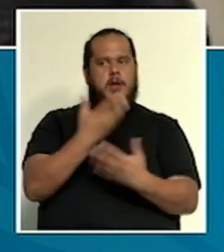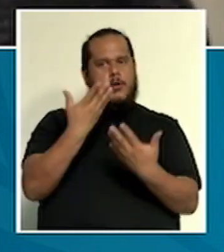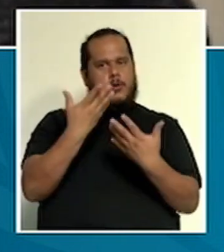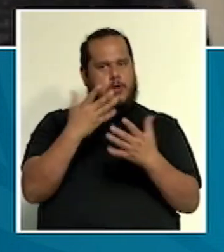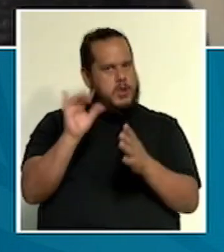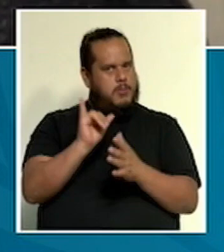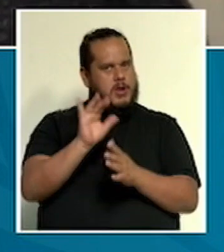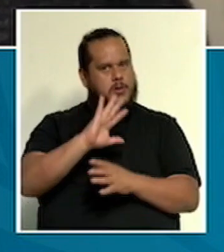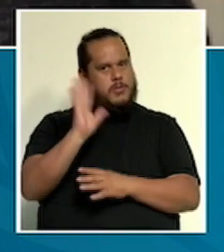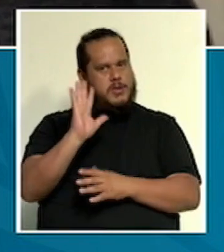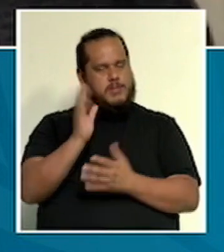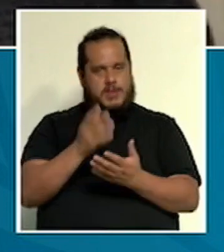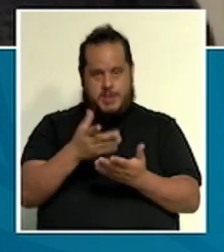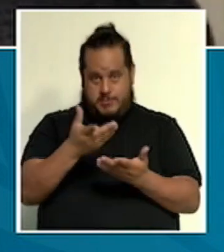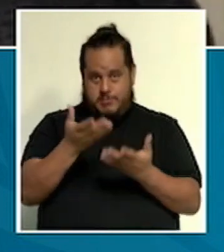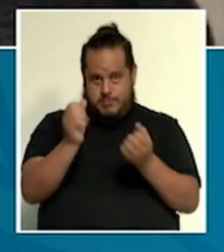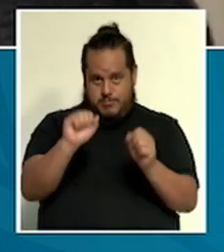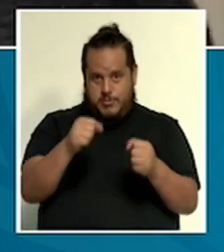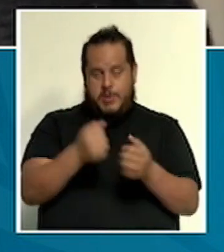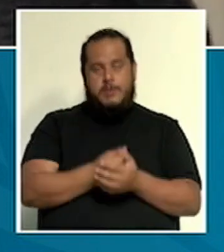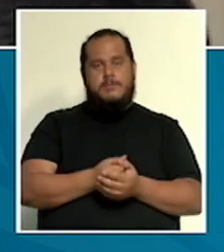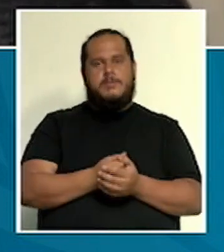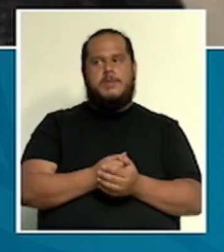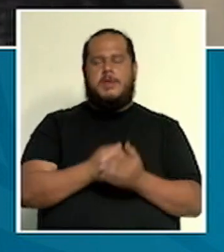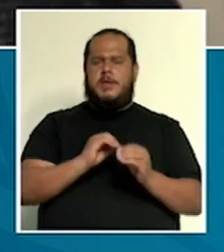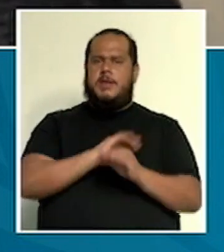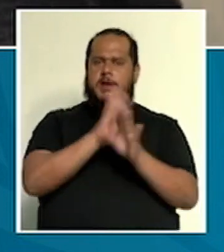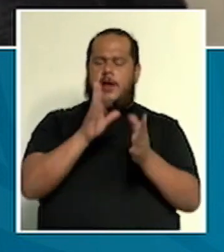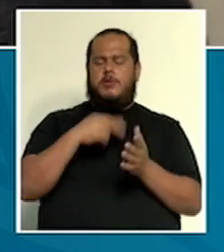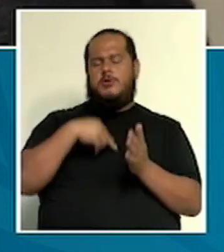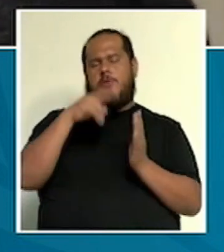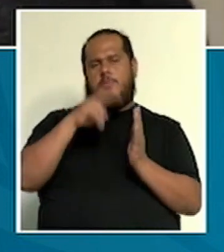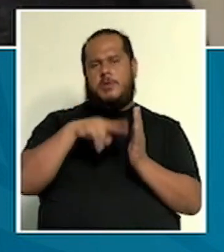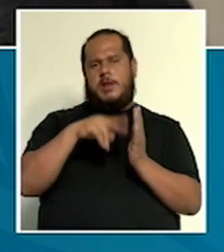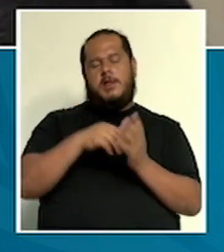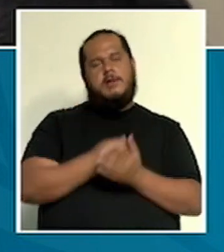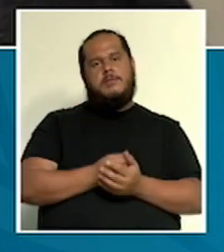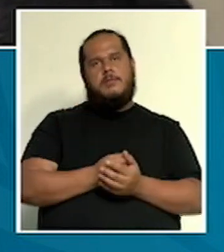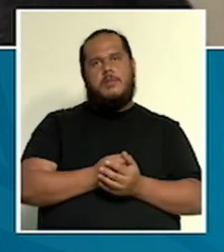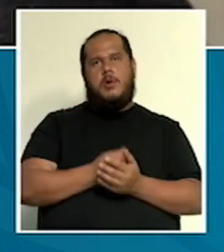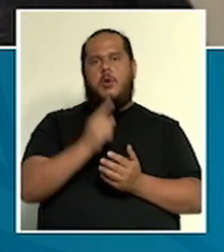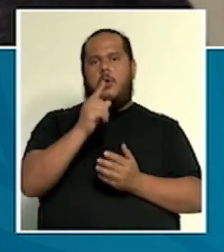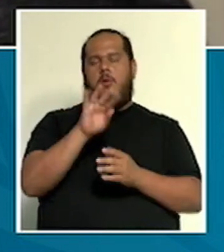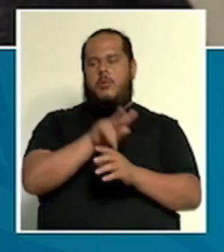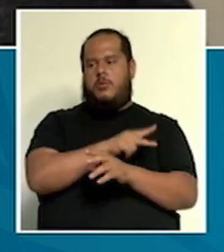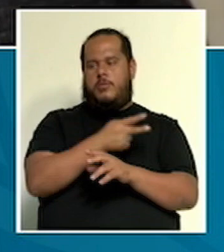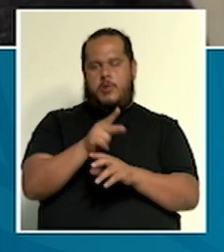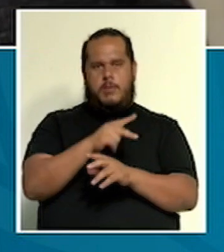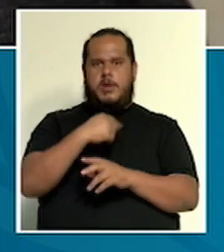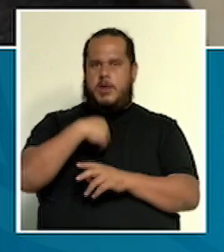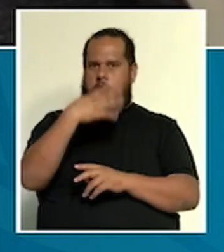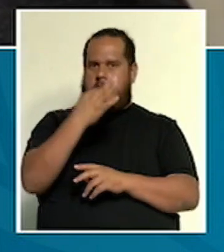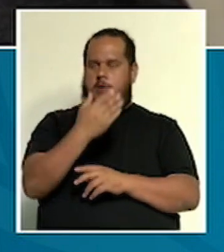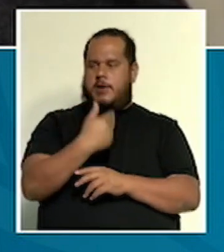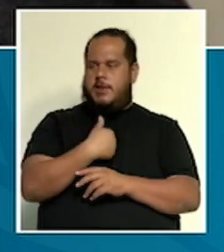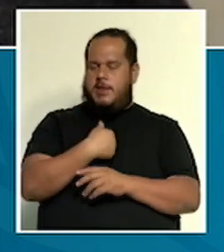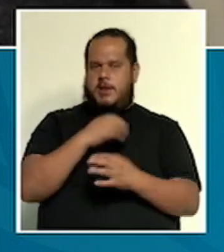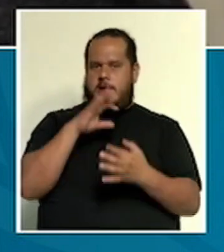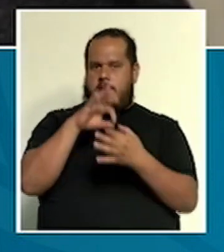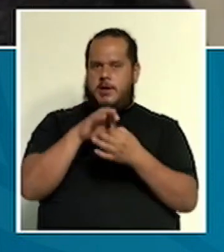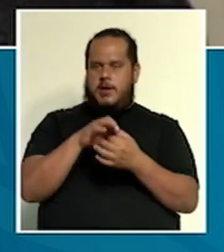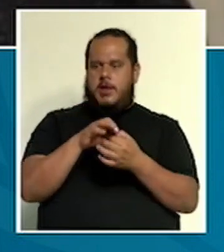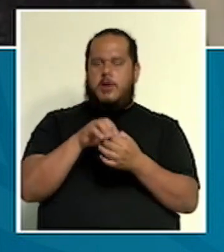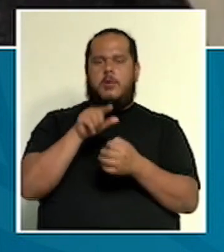anima? Me animo y voy a leer un poema que creo que tiene que ver con lo